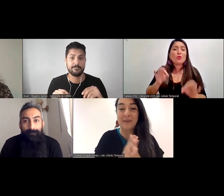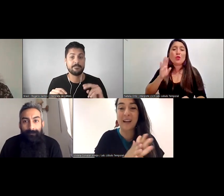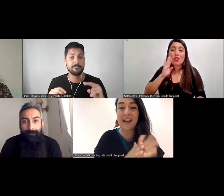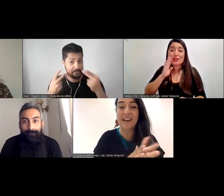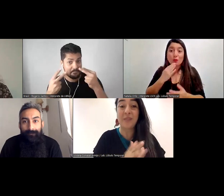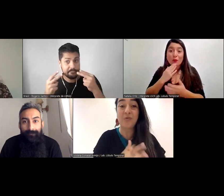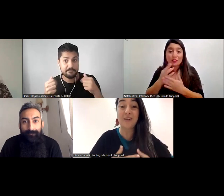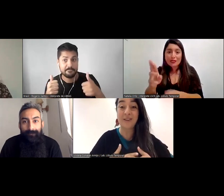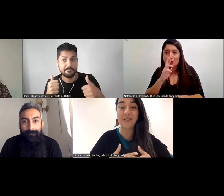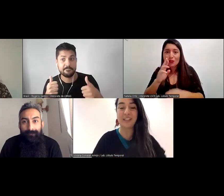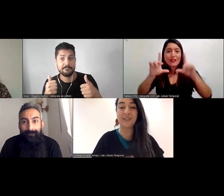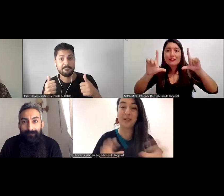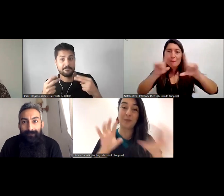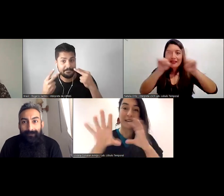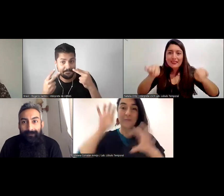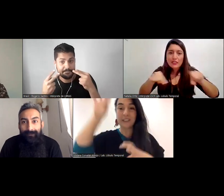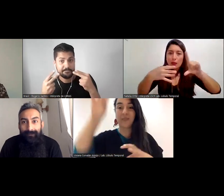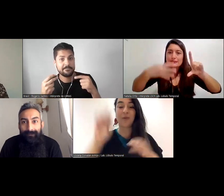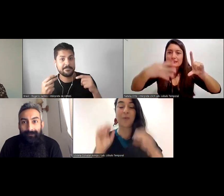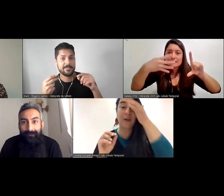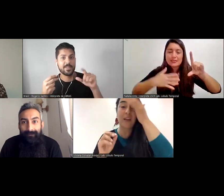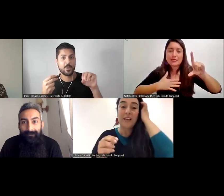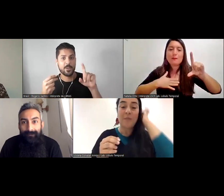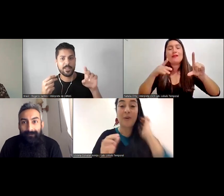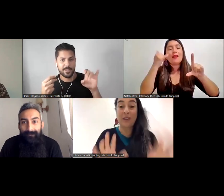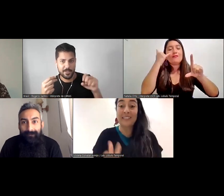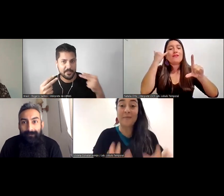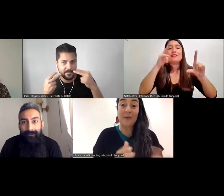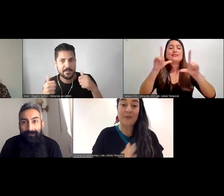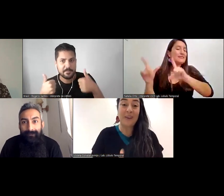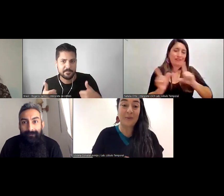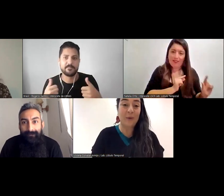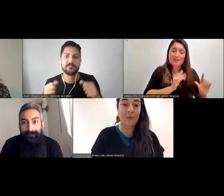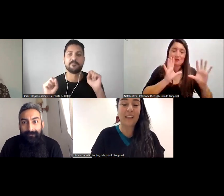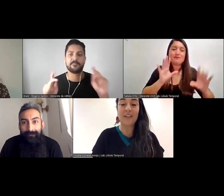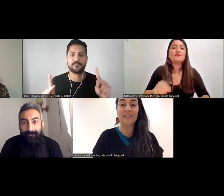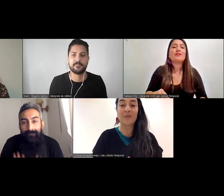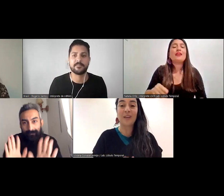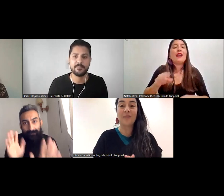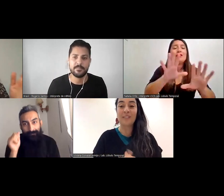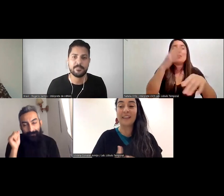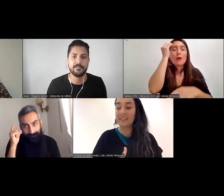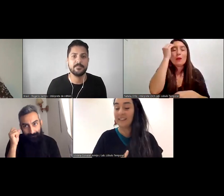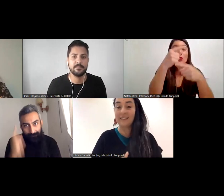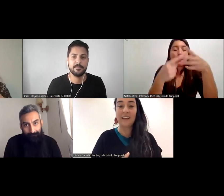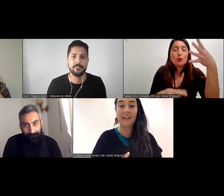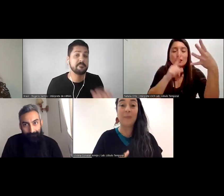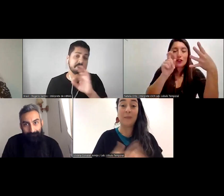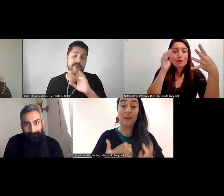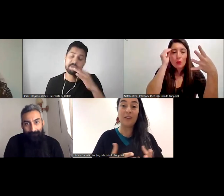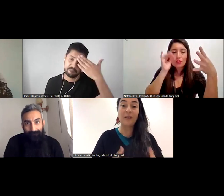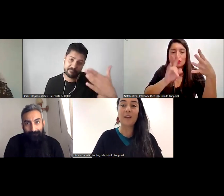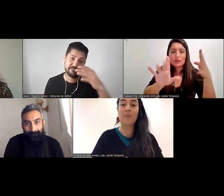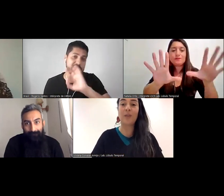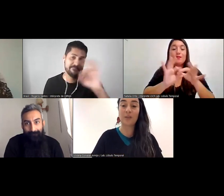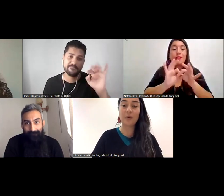que hay alguna duda con Lorenzo, ahí yo me salgo de nuevo. Bueno, voy a ver si me acuerdo todas tus preguntas, Lorenzo. Muchas gracias. El